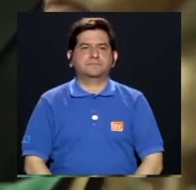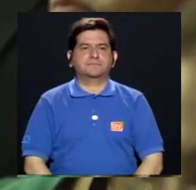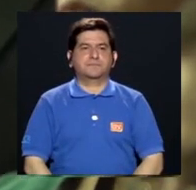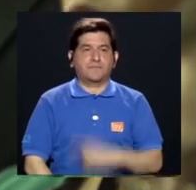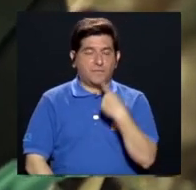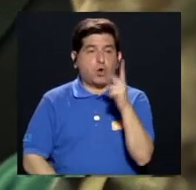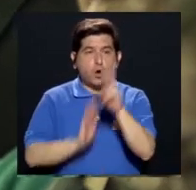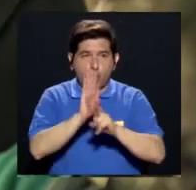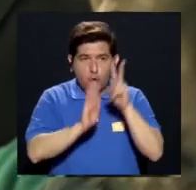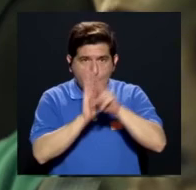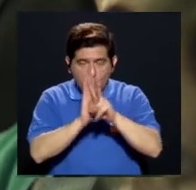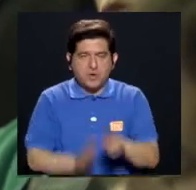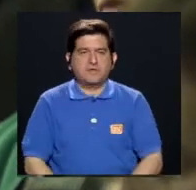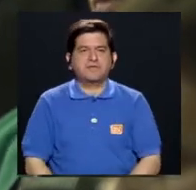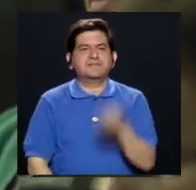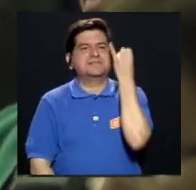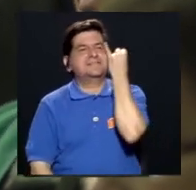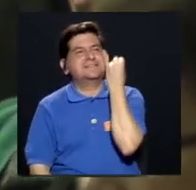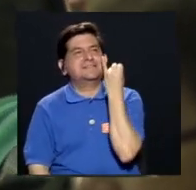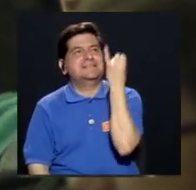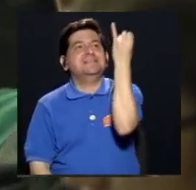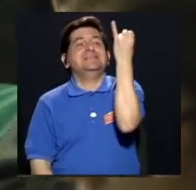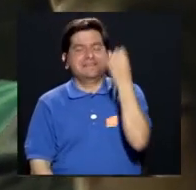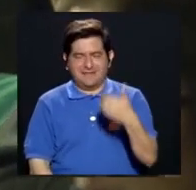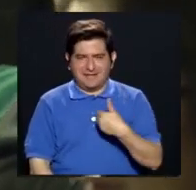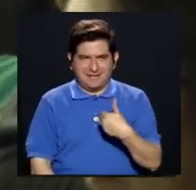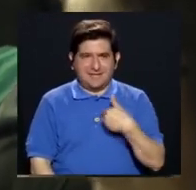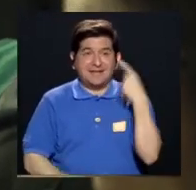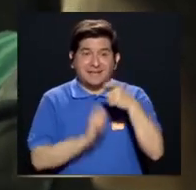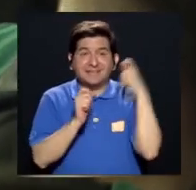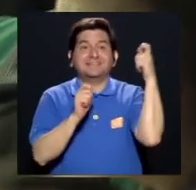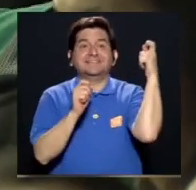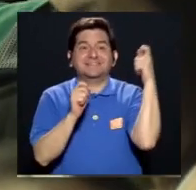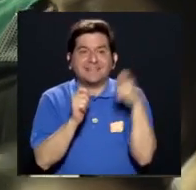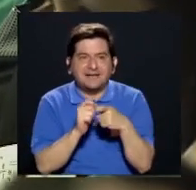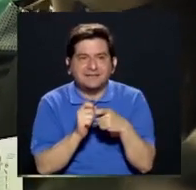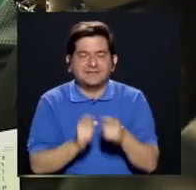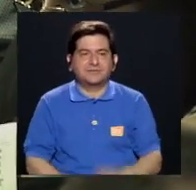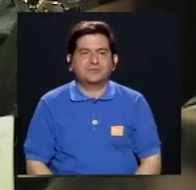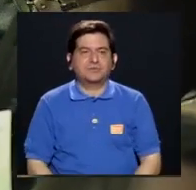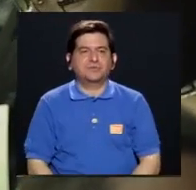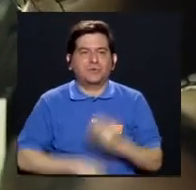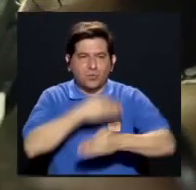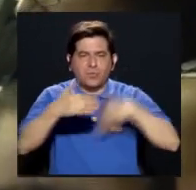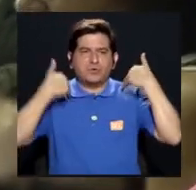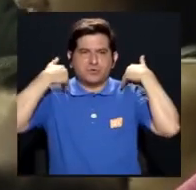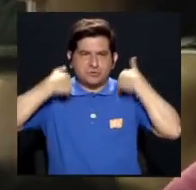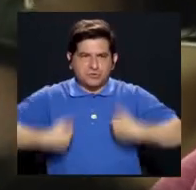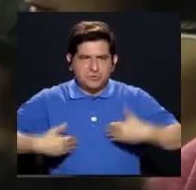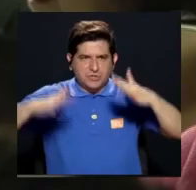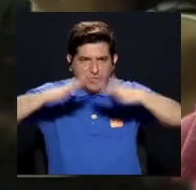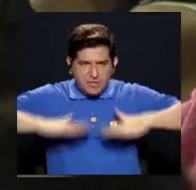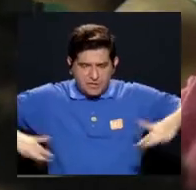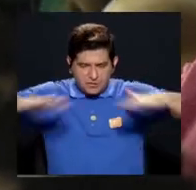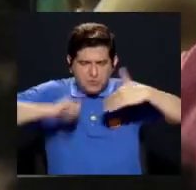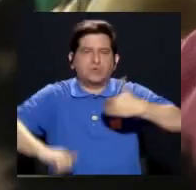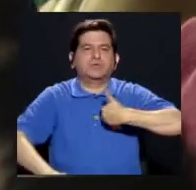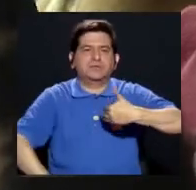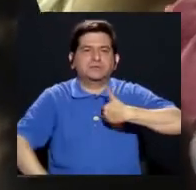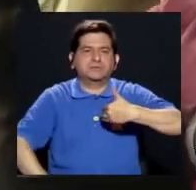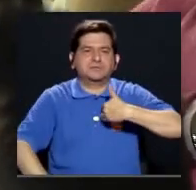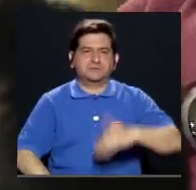Como lo dice el video, nuestra pretensión ha sido precisamente humanizar el espacio que